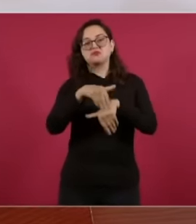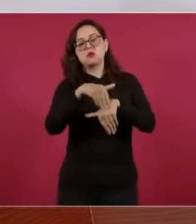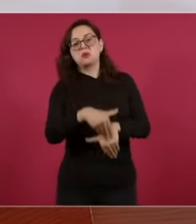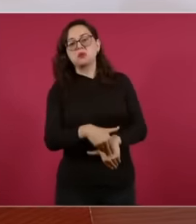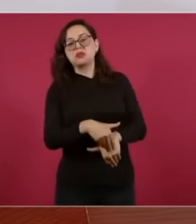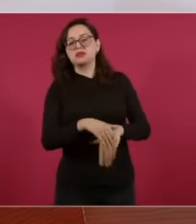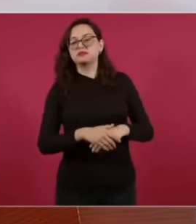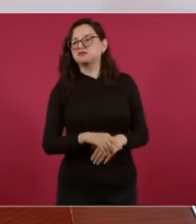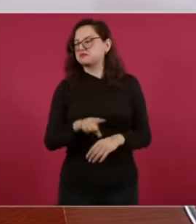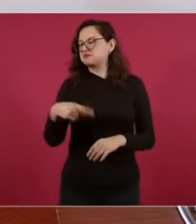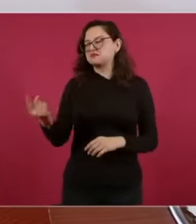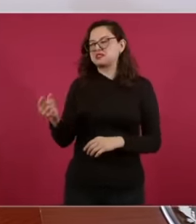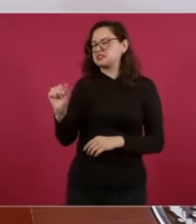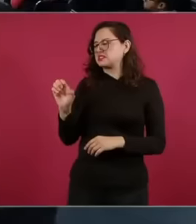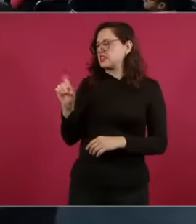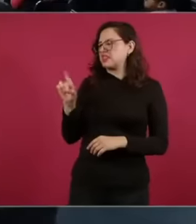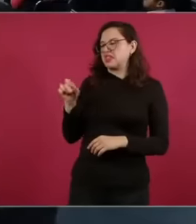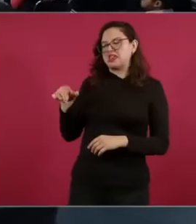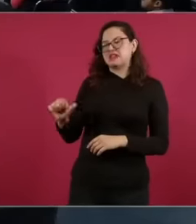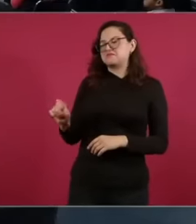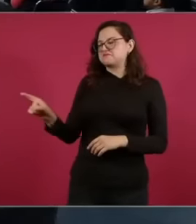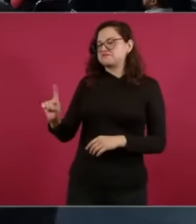Y como eso